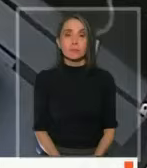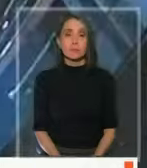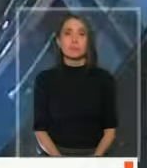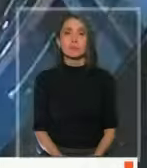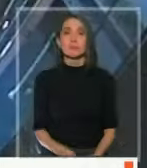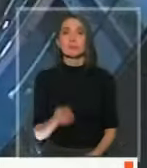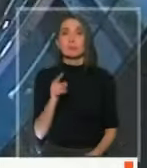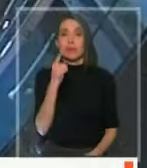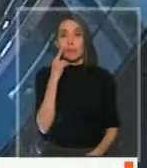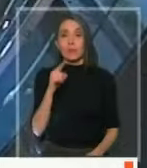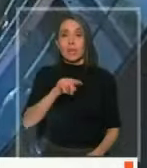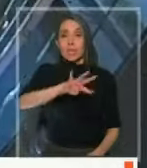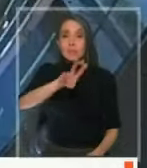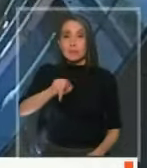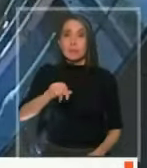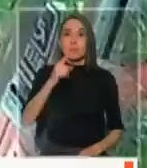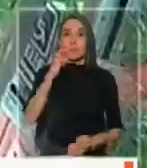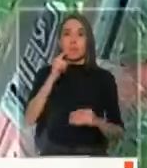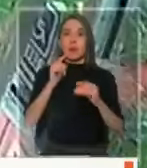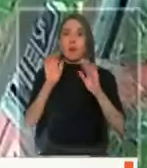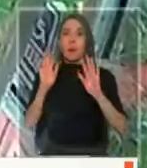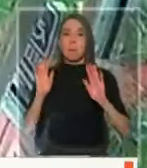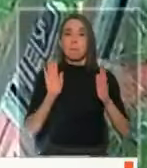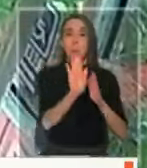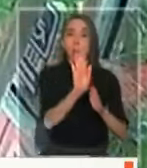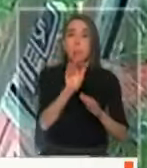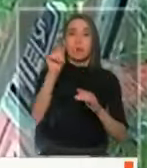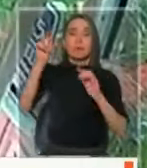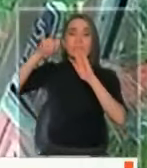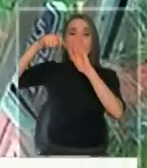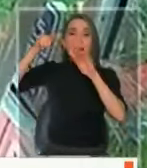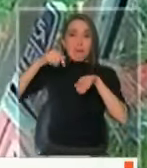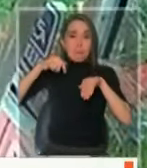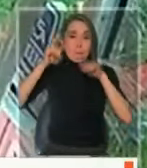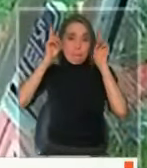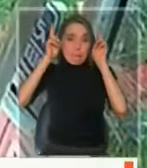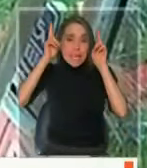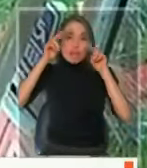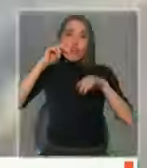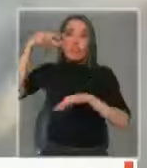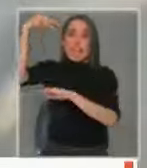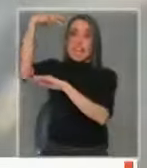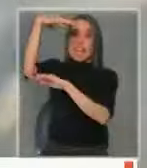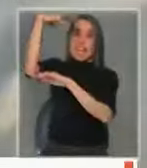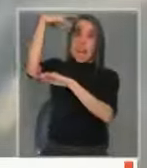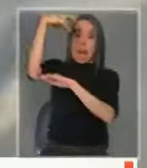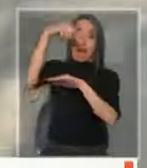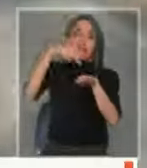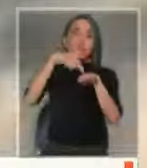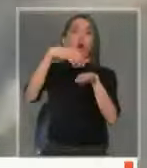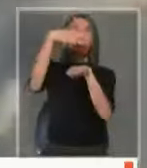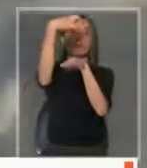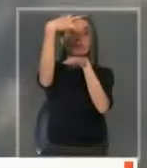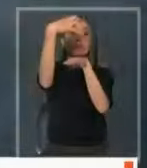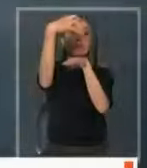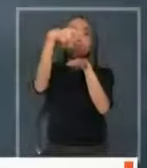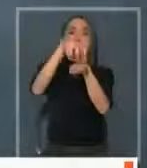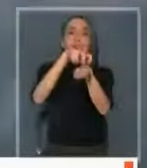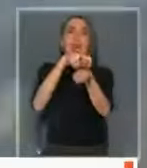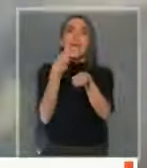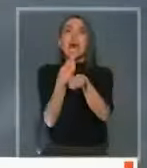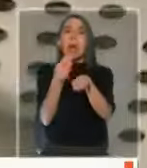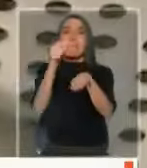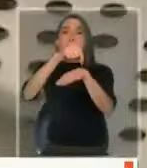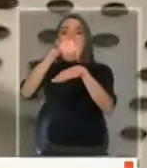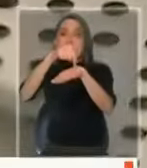Delitos captados por cámaras de seguridad en las micros. La mayoría de los buses en Santiago las tiene para grabar lo que va ocurriendo.